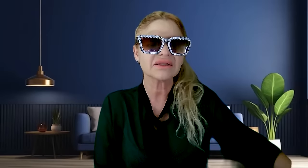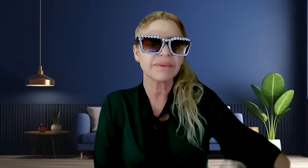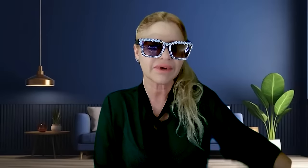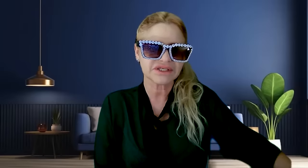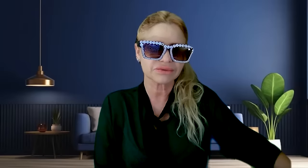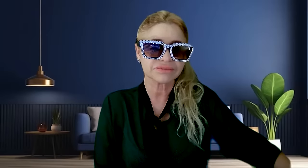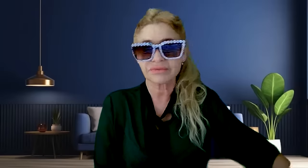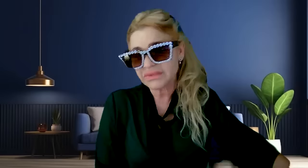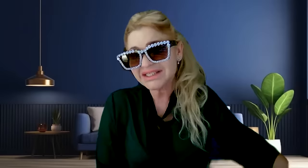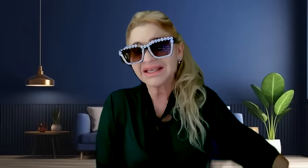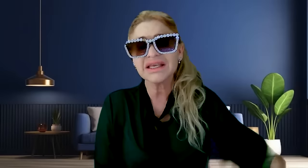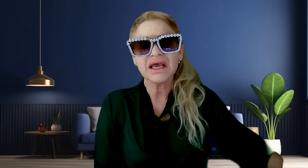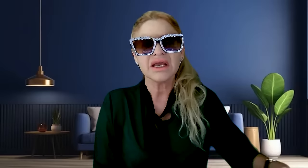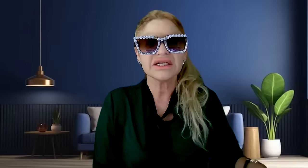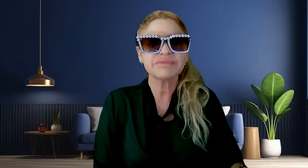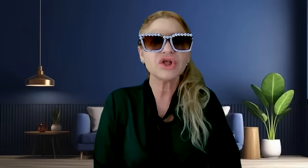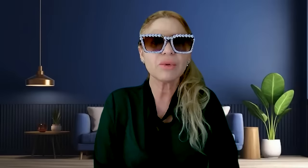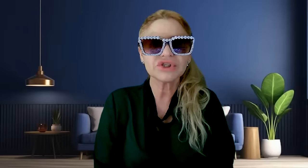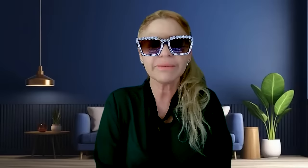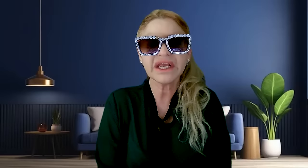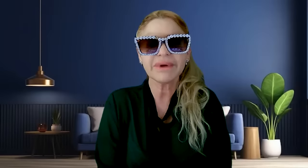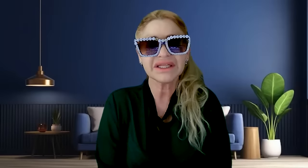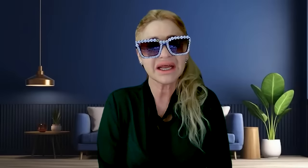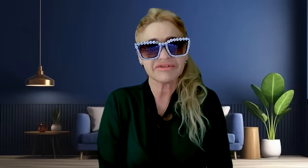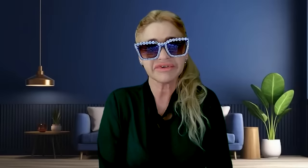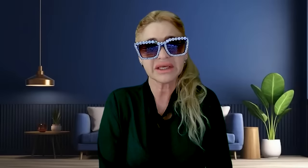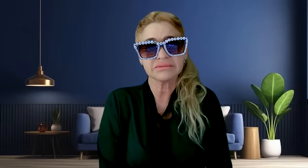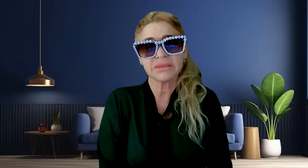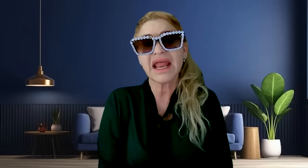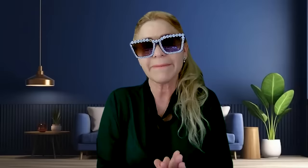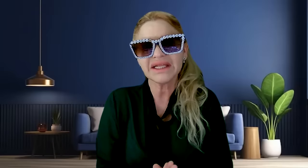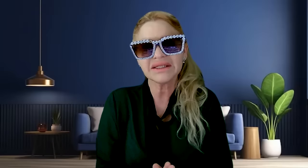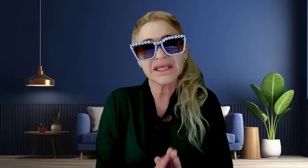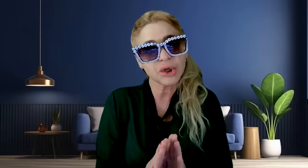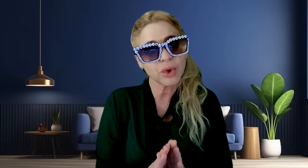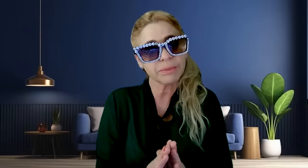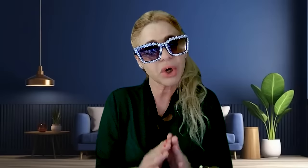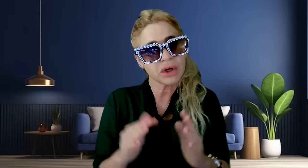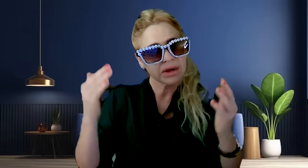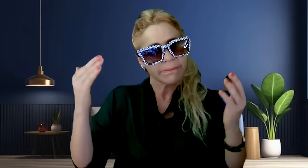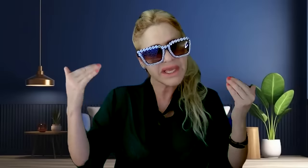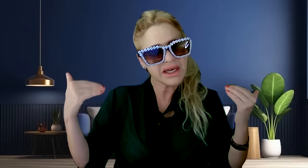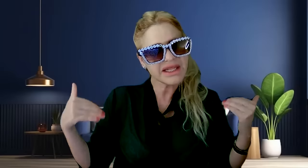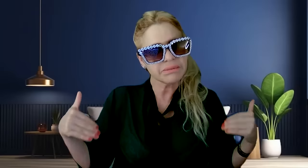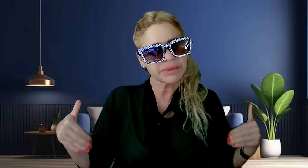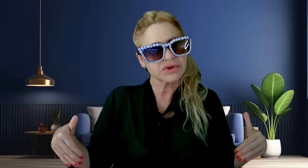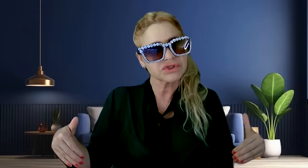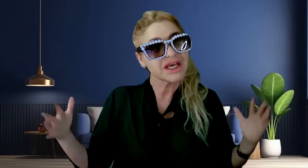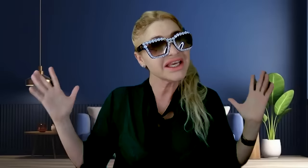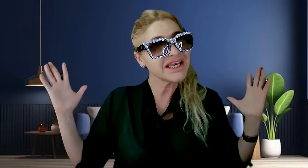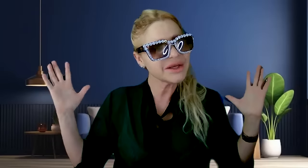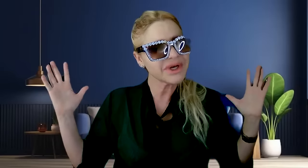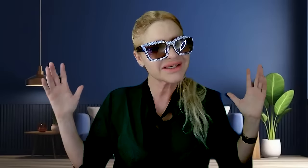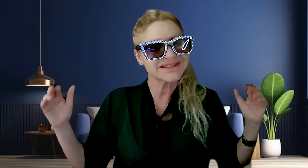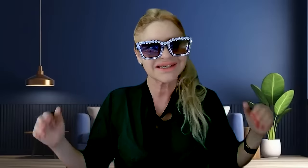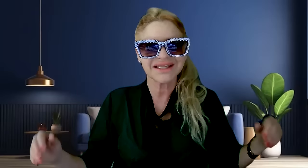tanta depravación. Desde aquí les pido, como siempre, que mantengan la fe, la mente y el cuerpo bien limpios